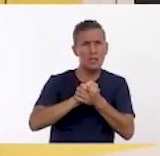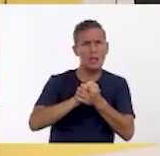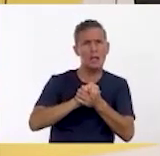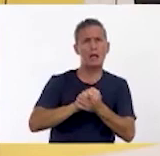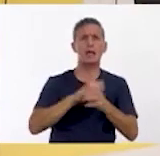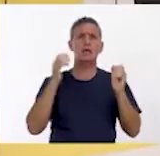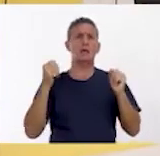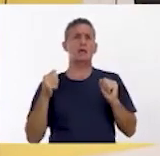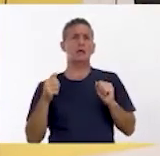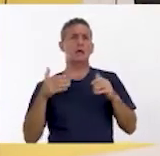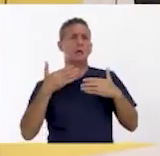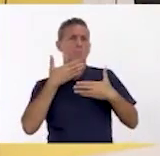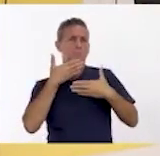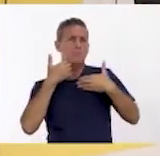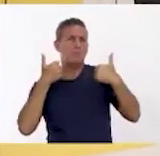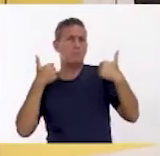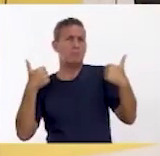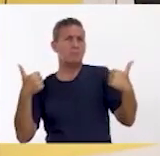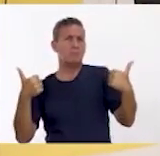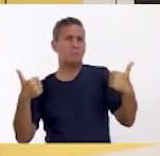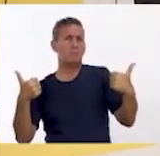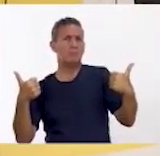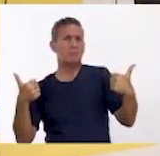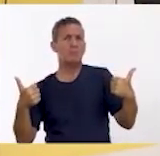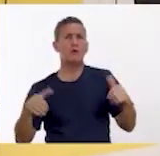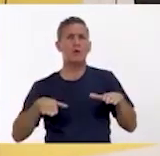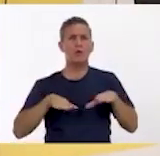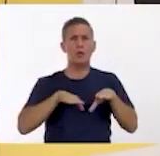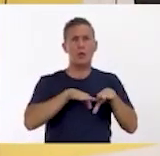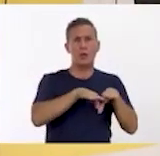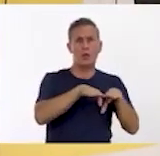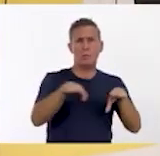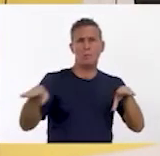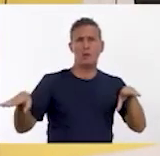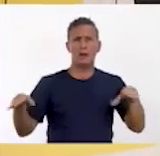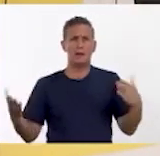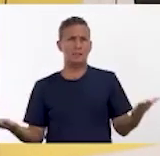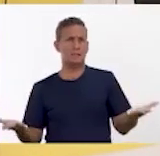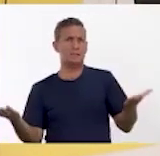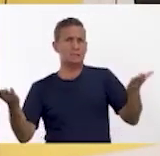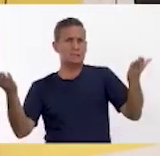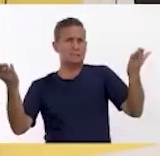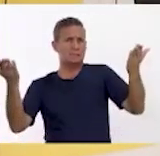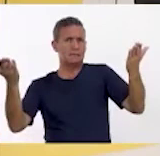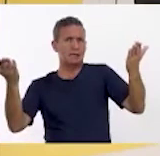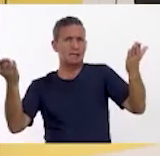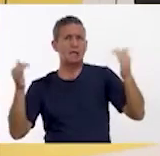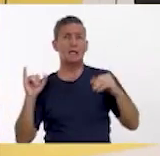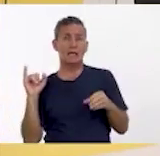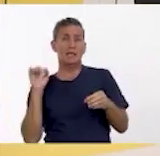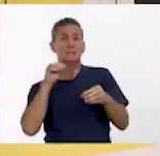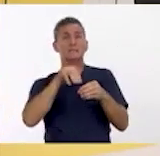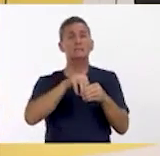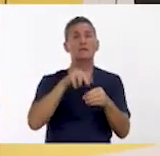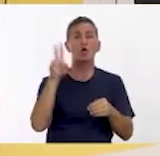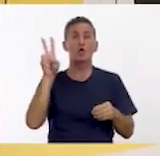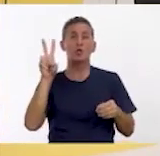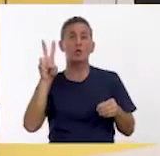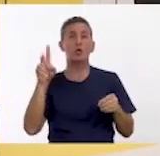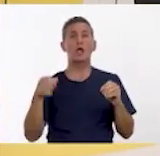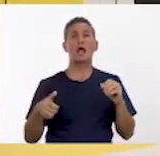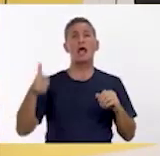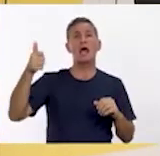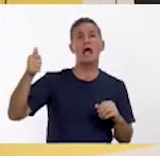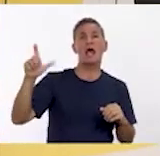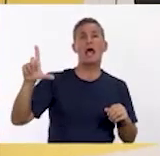mutuamente ventajosa, que tengan planes superiores de desarrollo. Y en esas integraciones vamos a decir dos: una es el